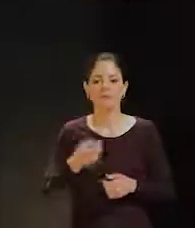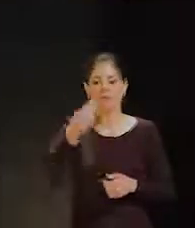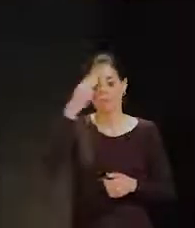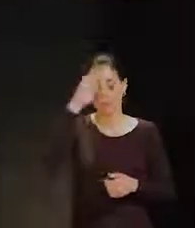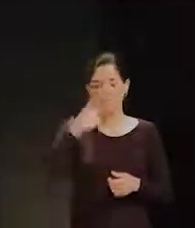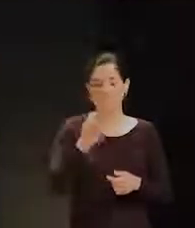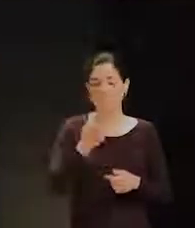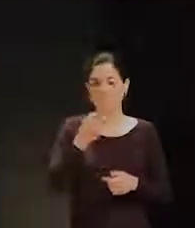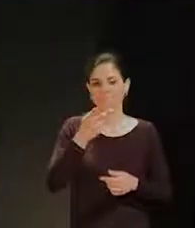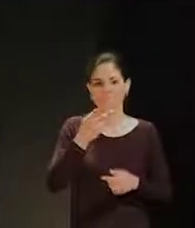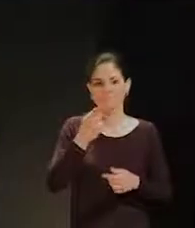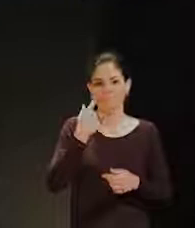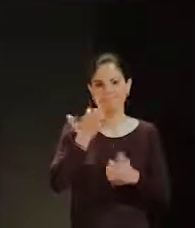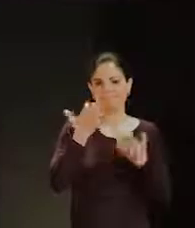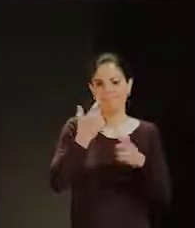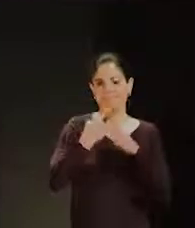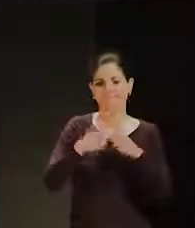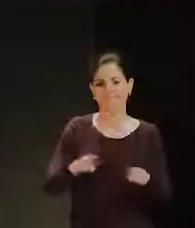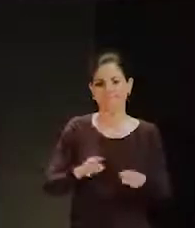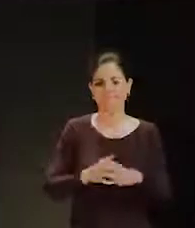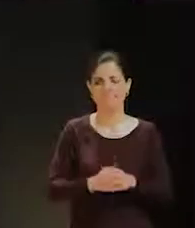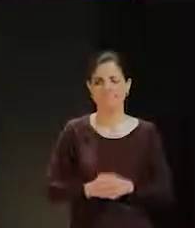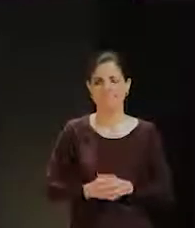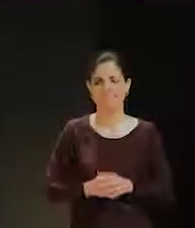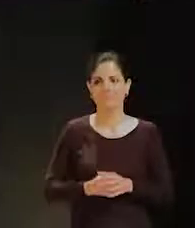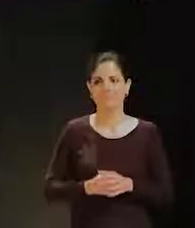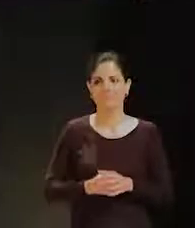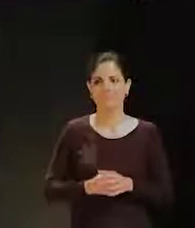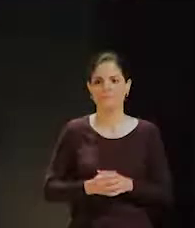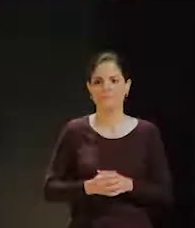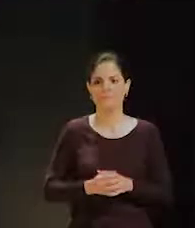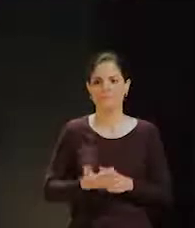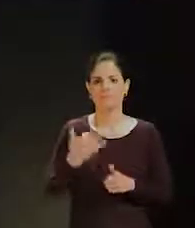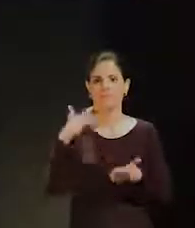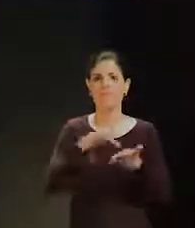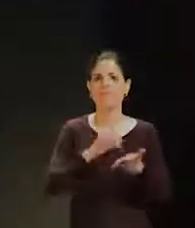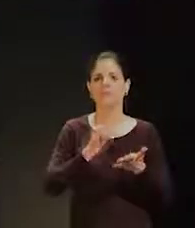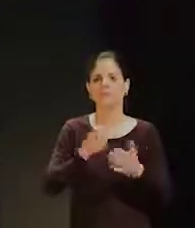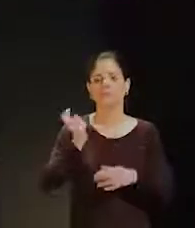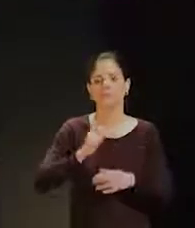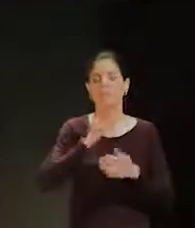En Cuba un salario para universitario viene siendo